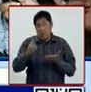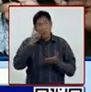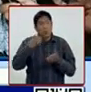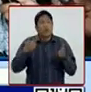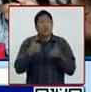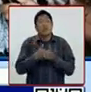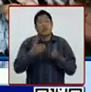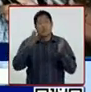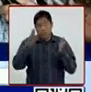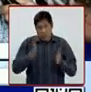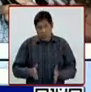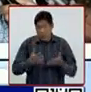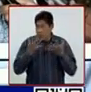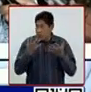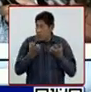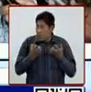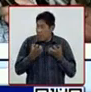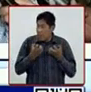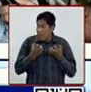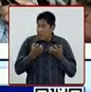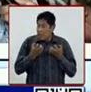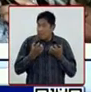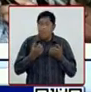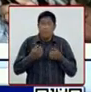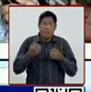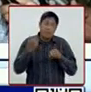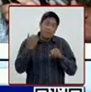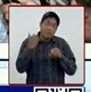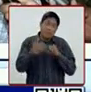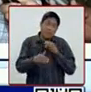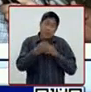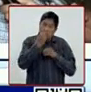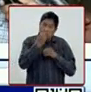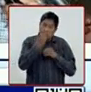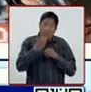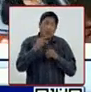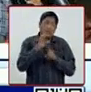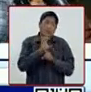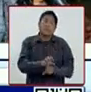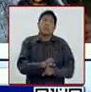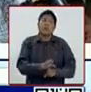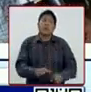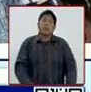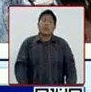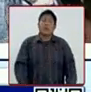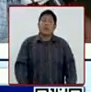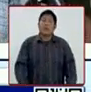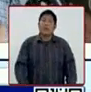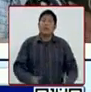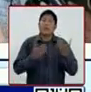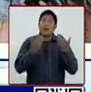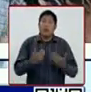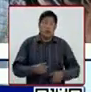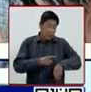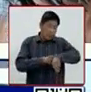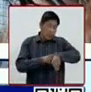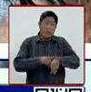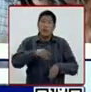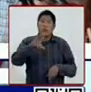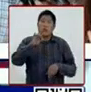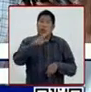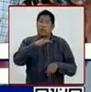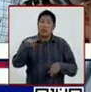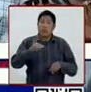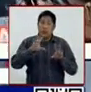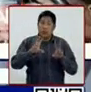vecino que quiere que llegue el alimento y que no haya esa presión entonces ahorita cuando son más